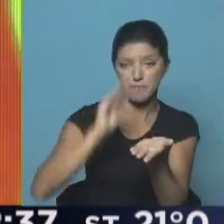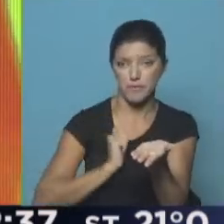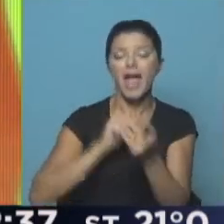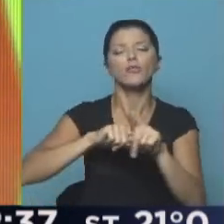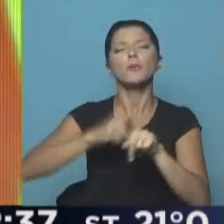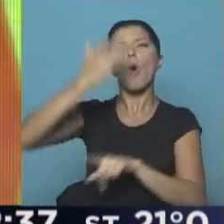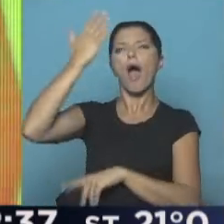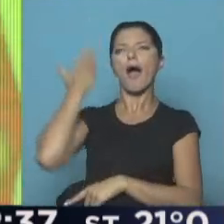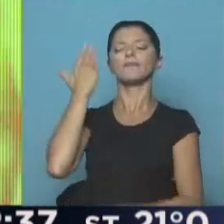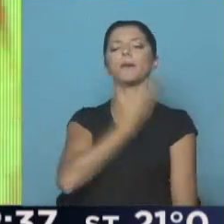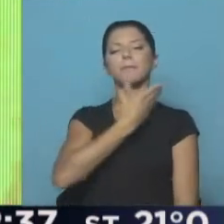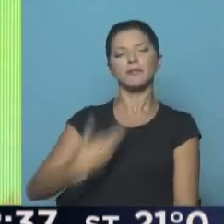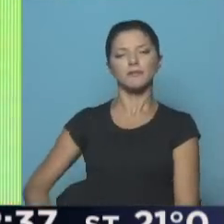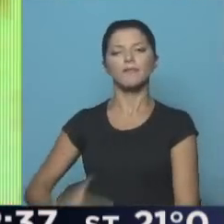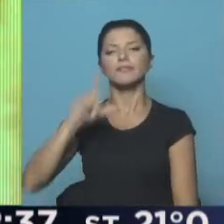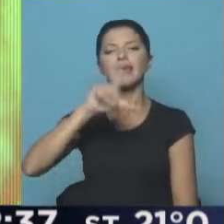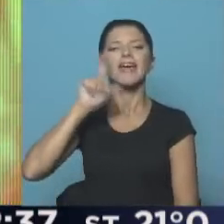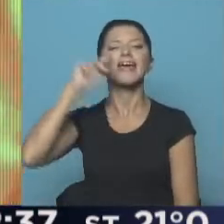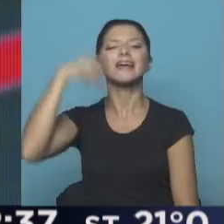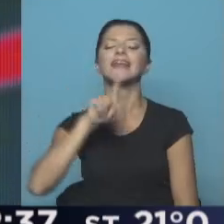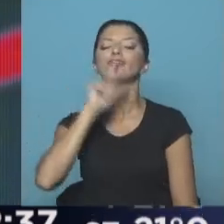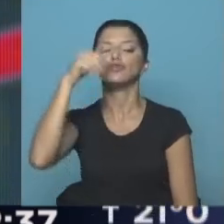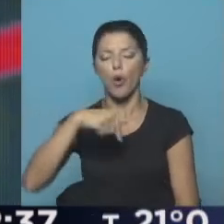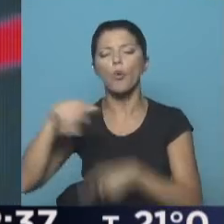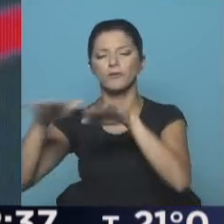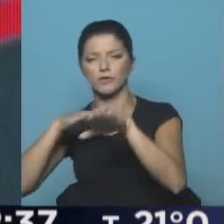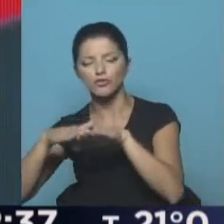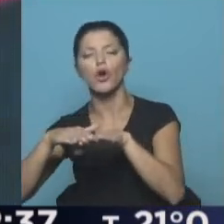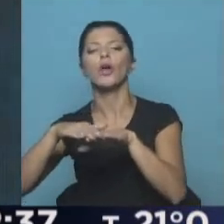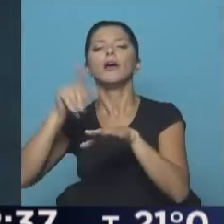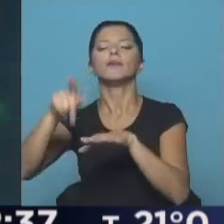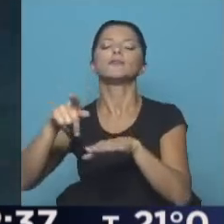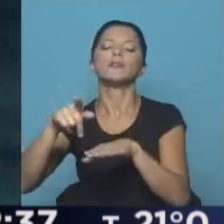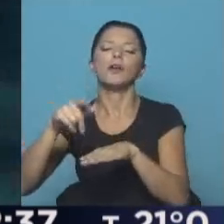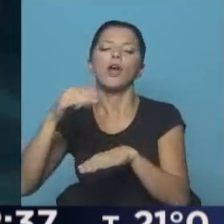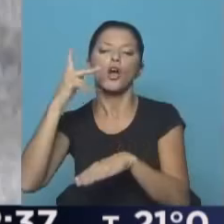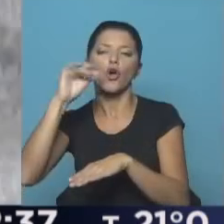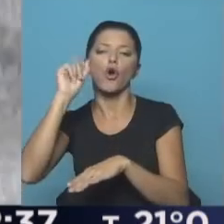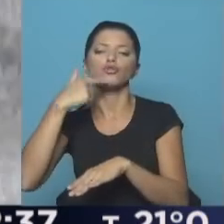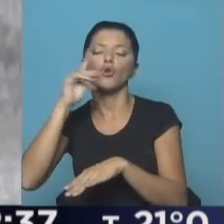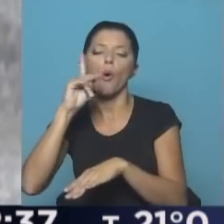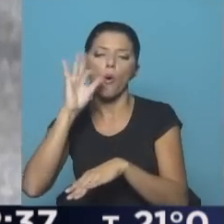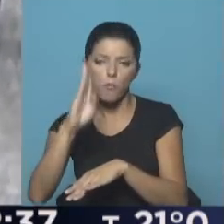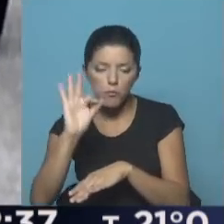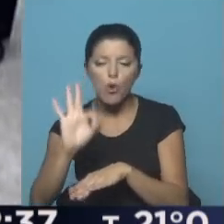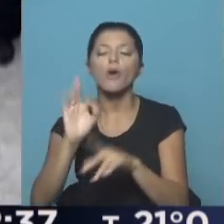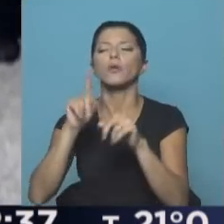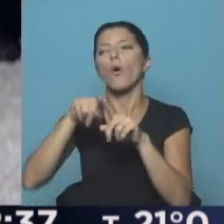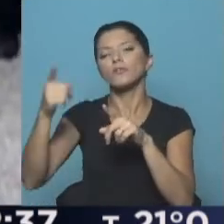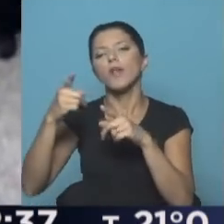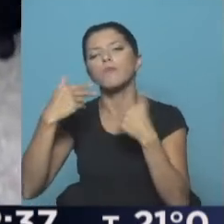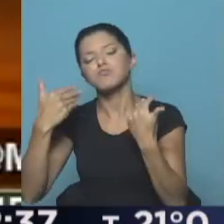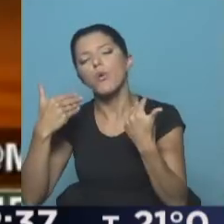Clinton, cuando estaba Kosovo, cuando Medio Oriente estaba en llamas en ese momento y cuando había otra posibilidad de